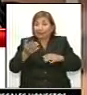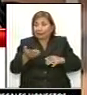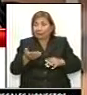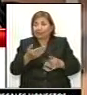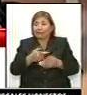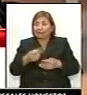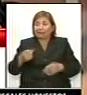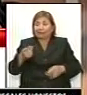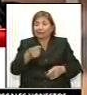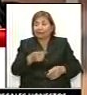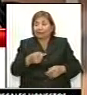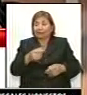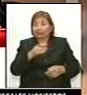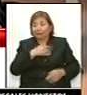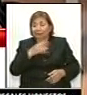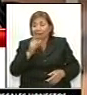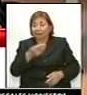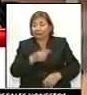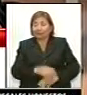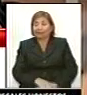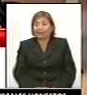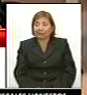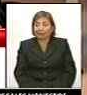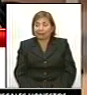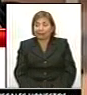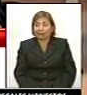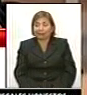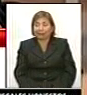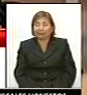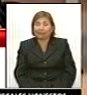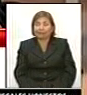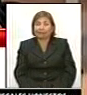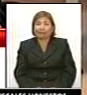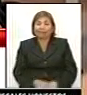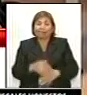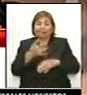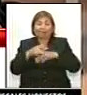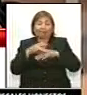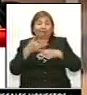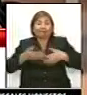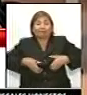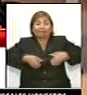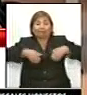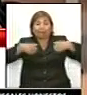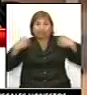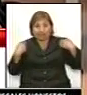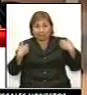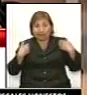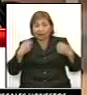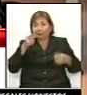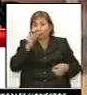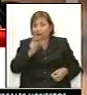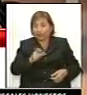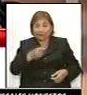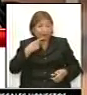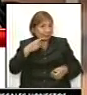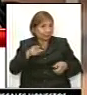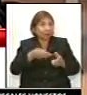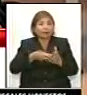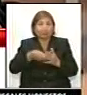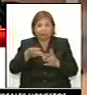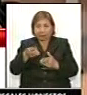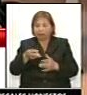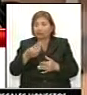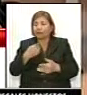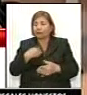de los victimarios, porque el tema de desnudar a la persona también fue otro de los métodos